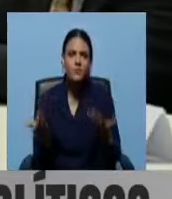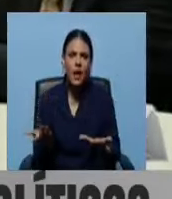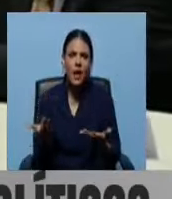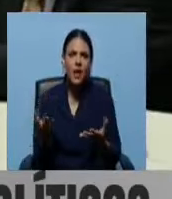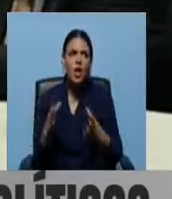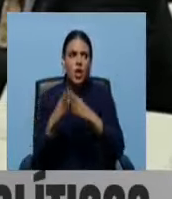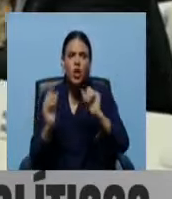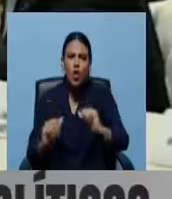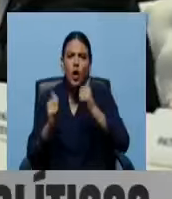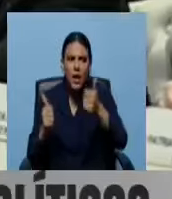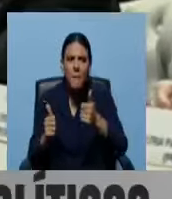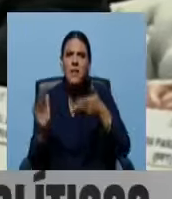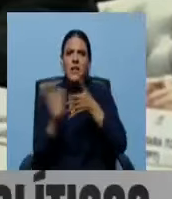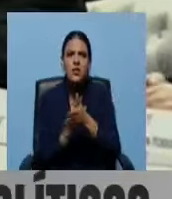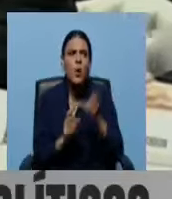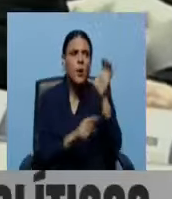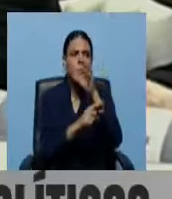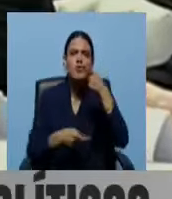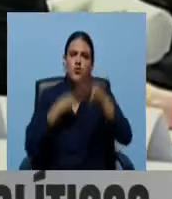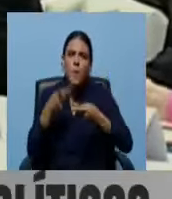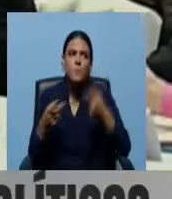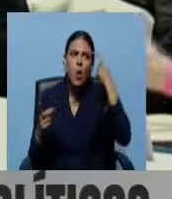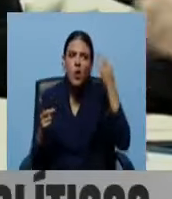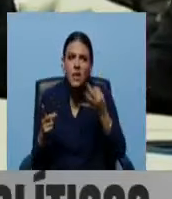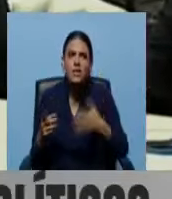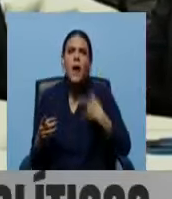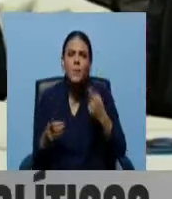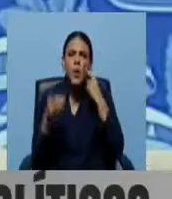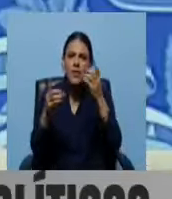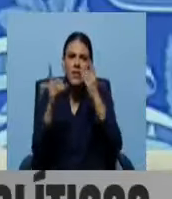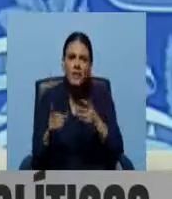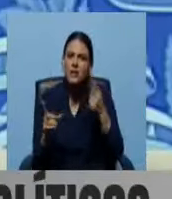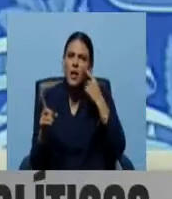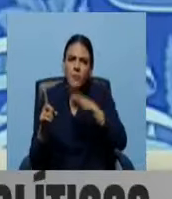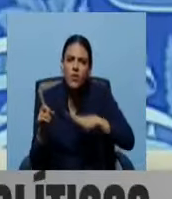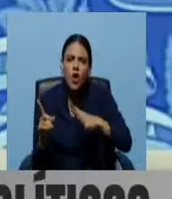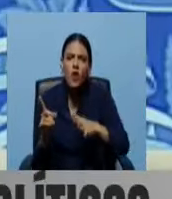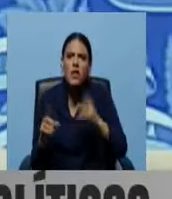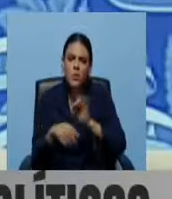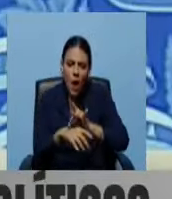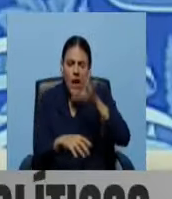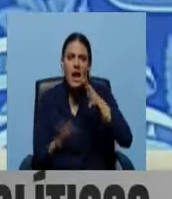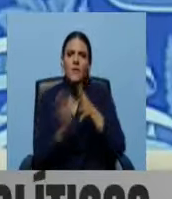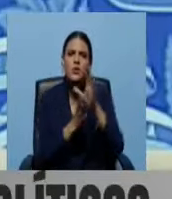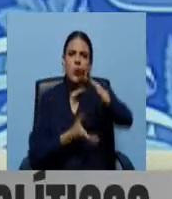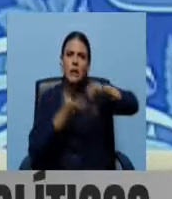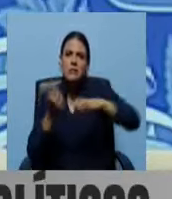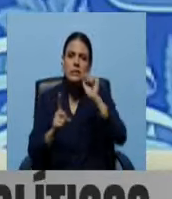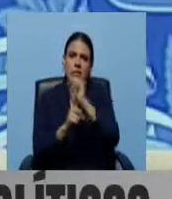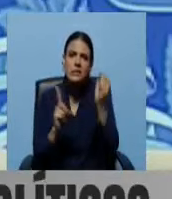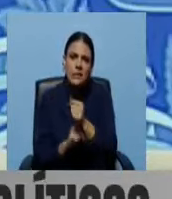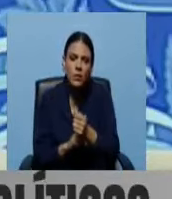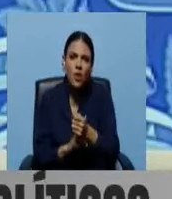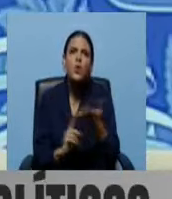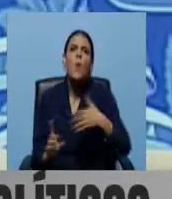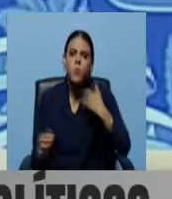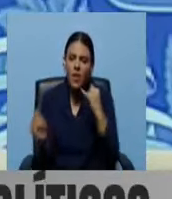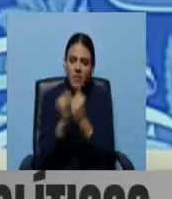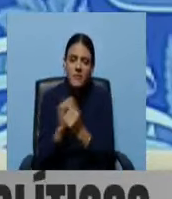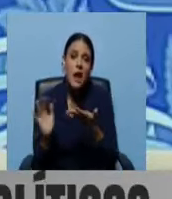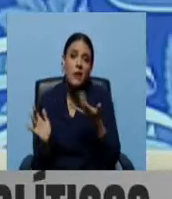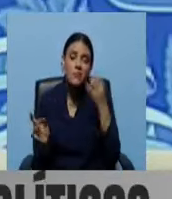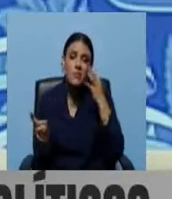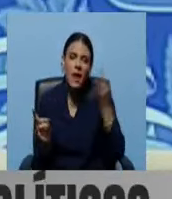que comienza con una posición política puede terminar en graves conflictos y puede terminar en